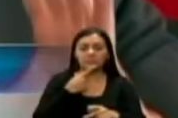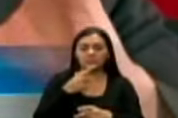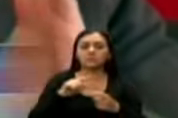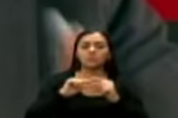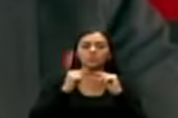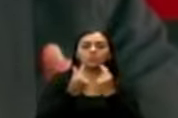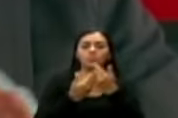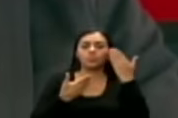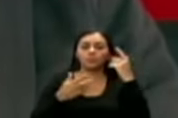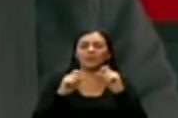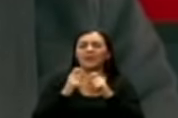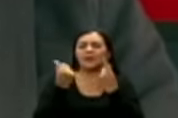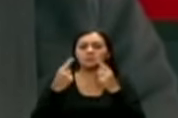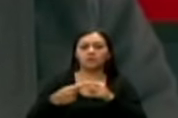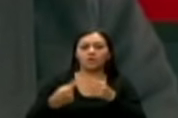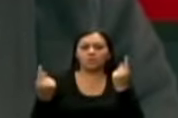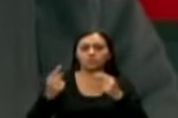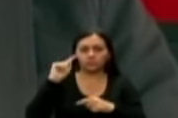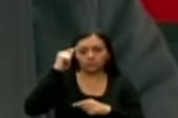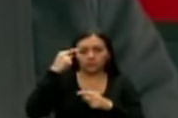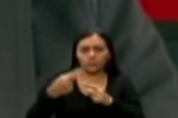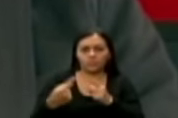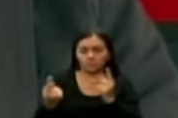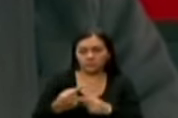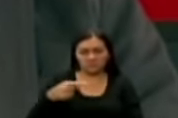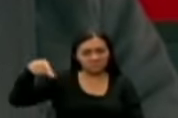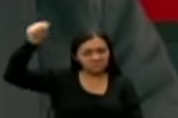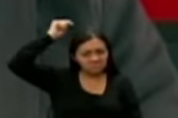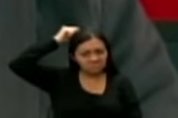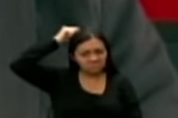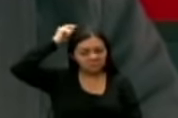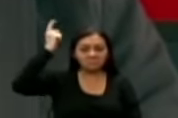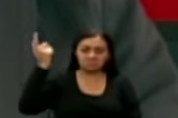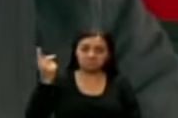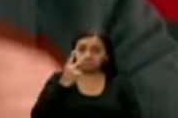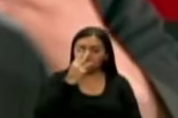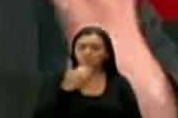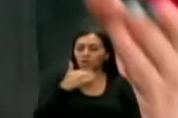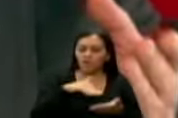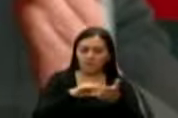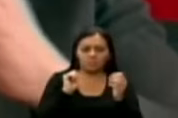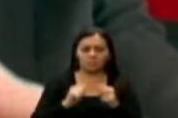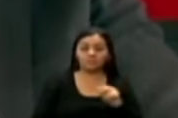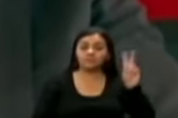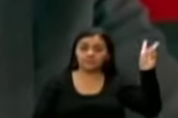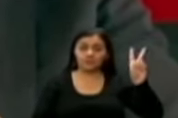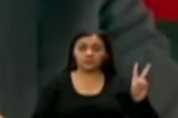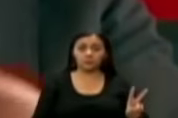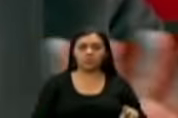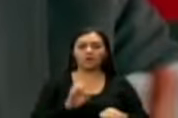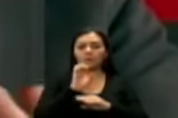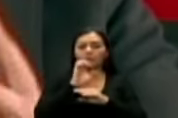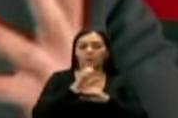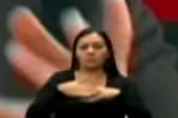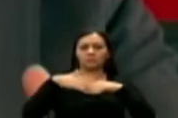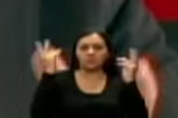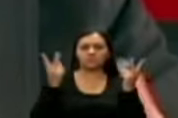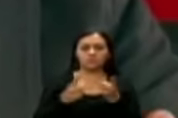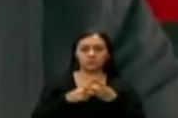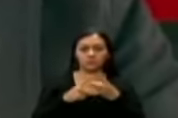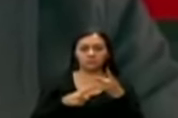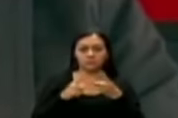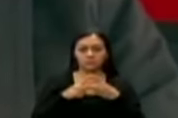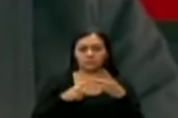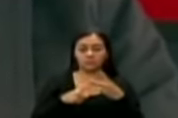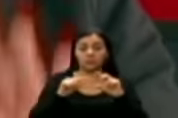políticos opositores a los gobiernos. Esto lo hemos podido ver en Venezuela y Ecuador, principalmente con la descomposición de